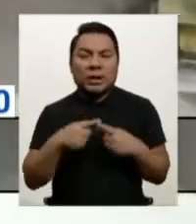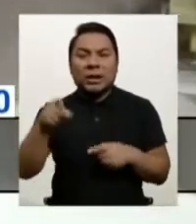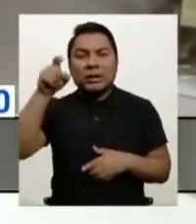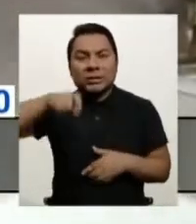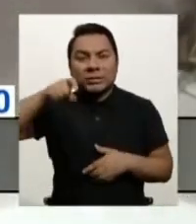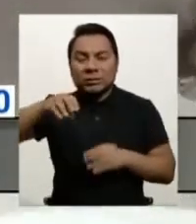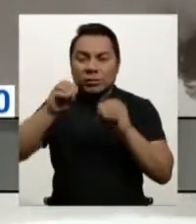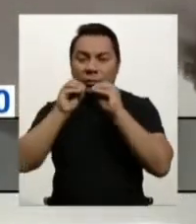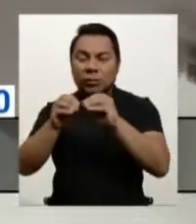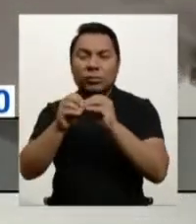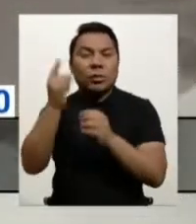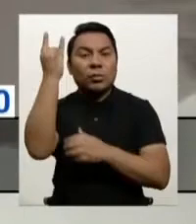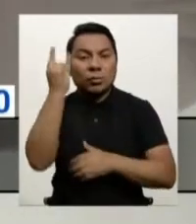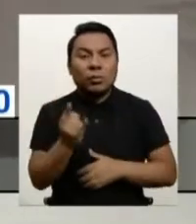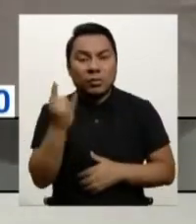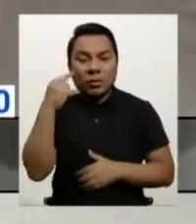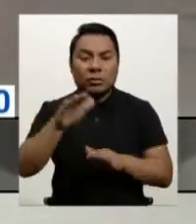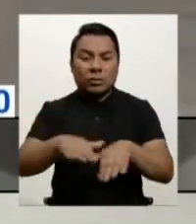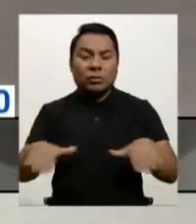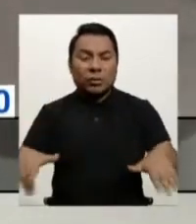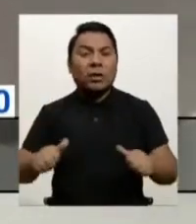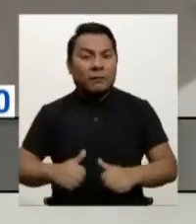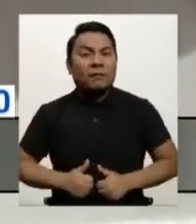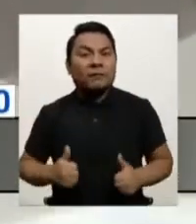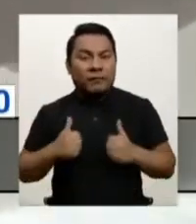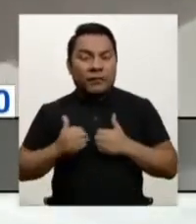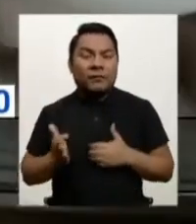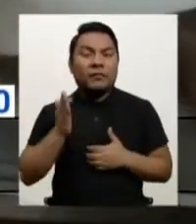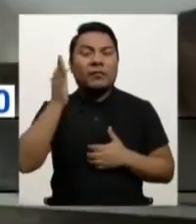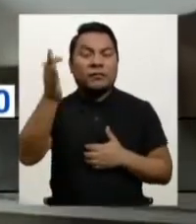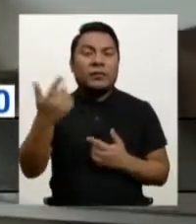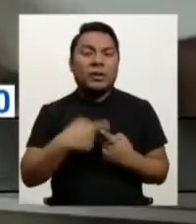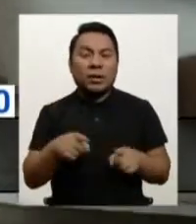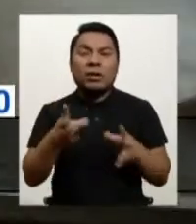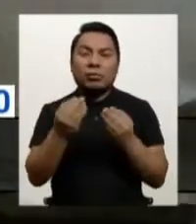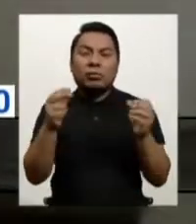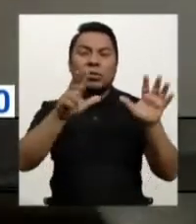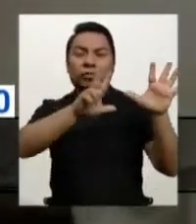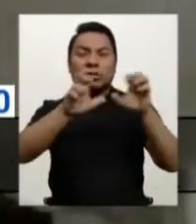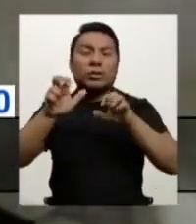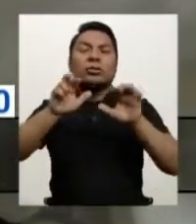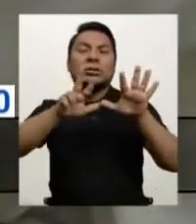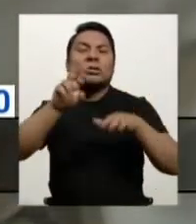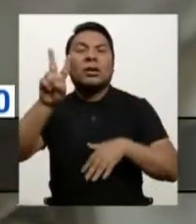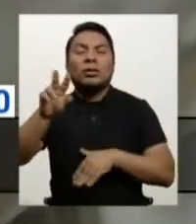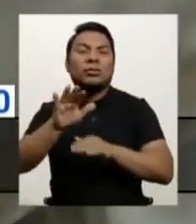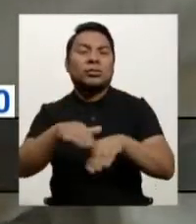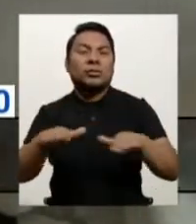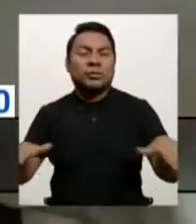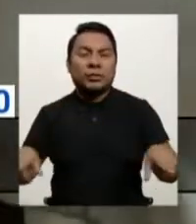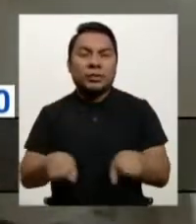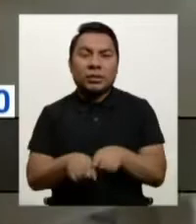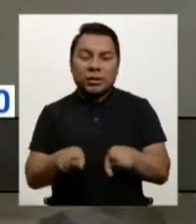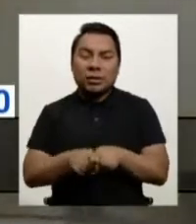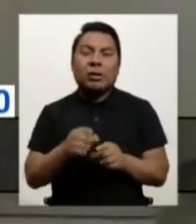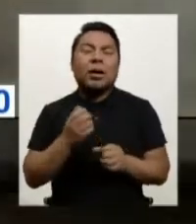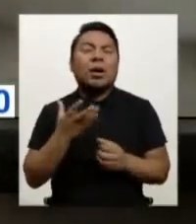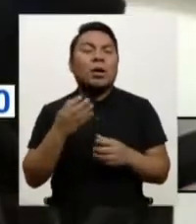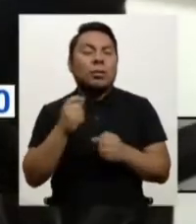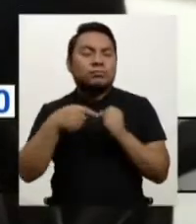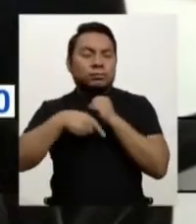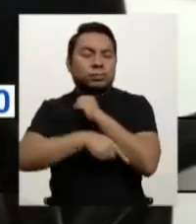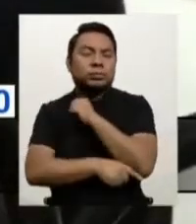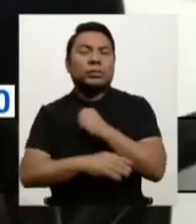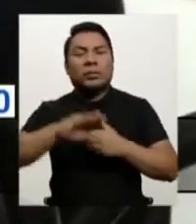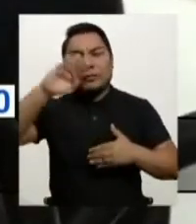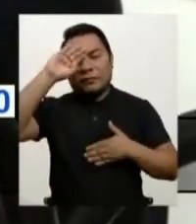necesita de tratamiento urgente para que el niño sobreviva, mientras que se han detectado unos 882 casos de desnutrición aguda moderada. Según el